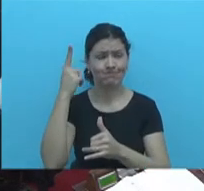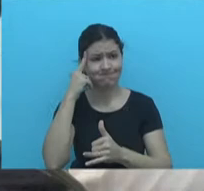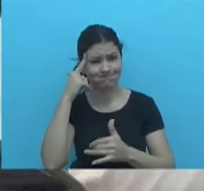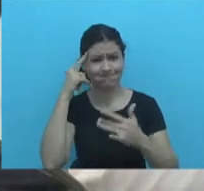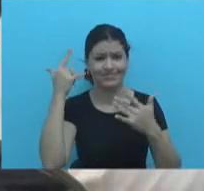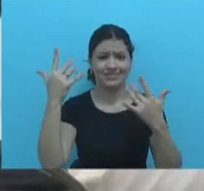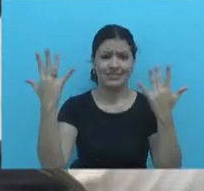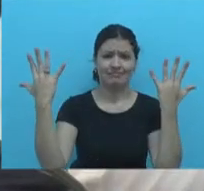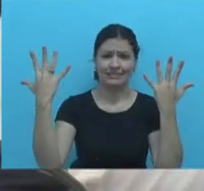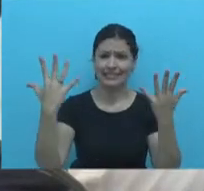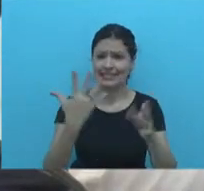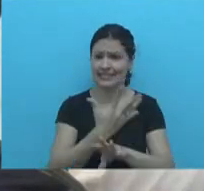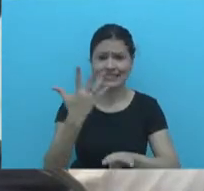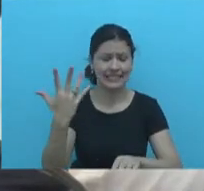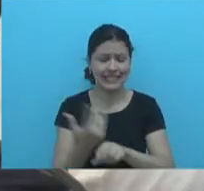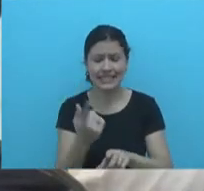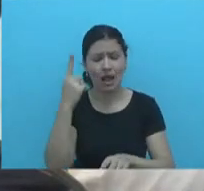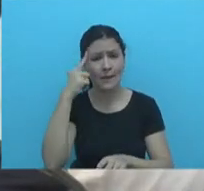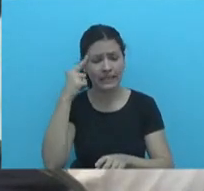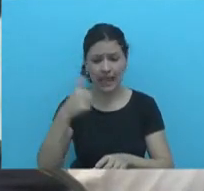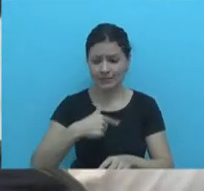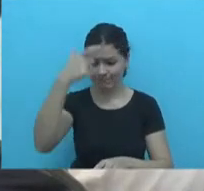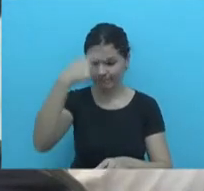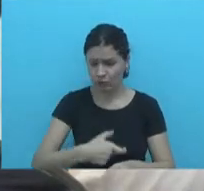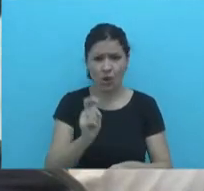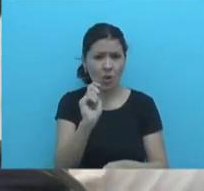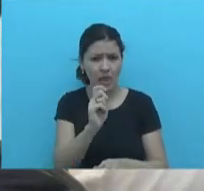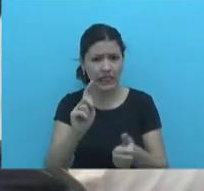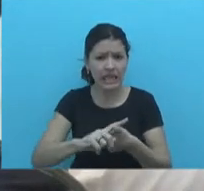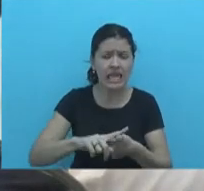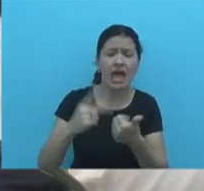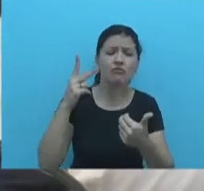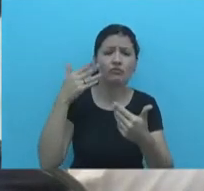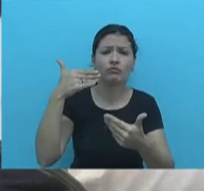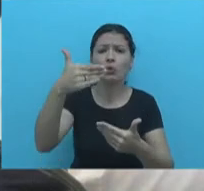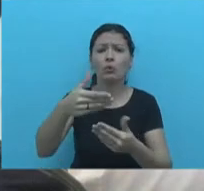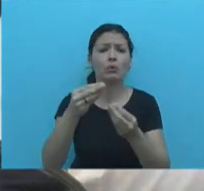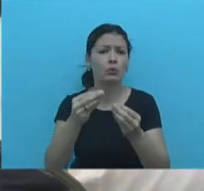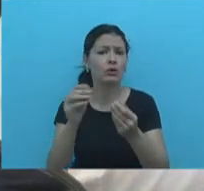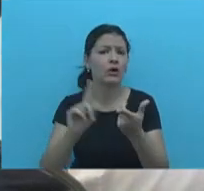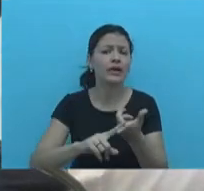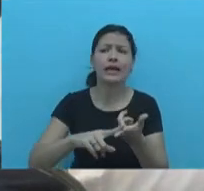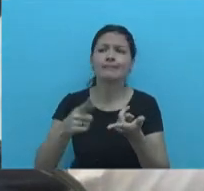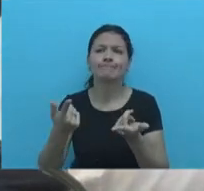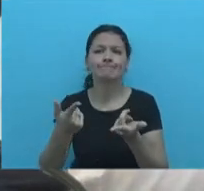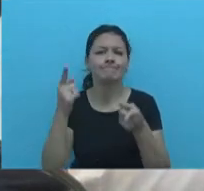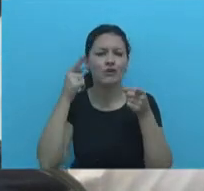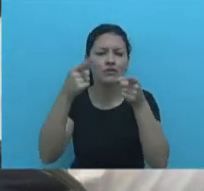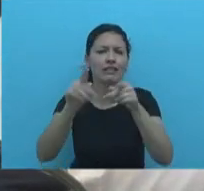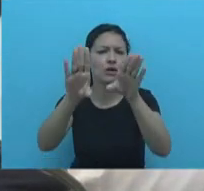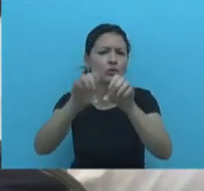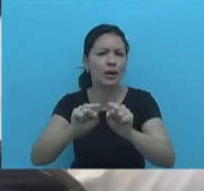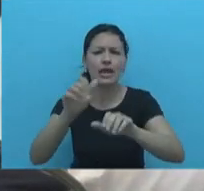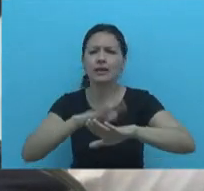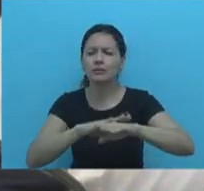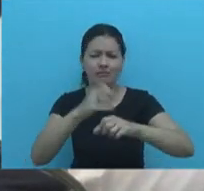voy. Decidir por uno mismo es un paso muy trascendental, ya que implica tomar las riendas de la vida personal y asumir dichas decisiones. No